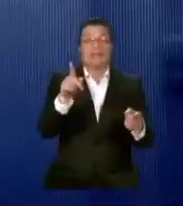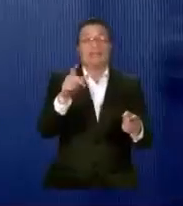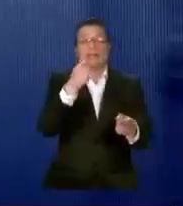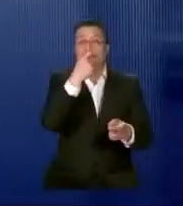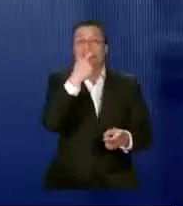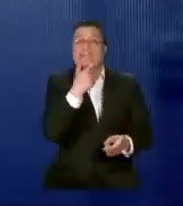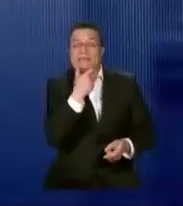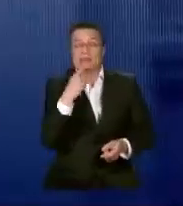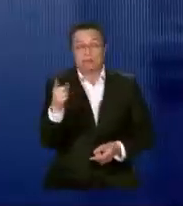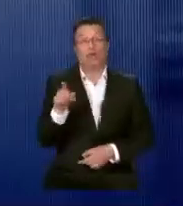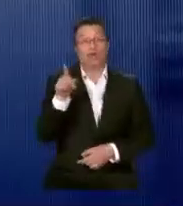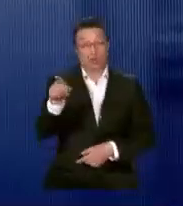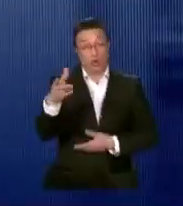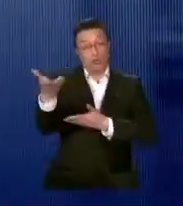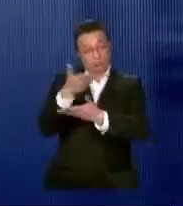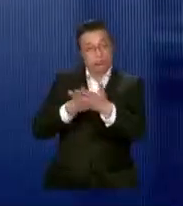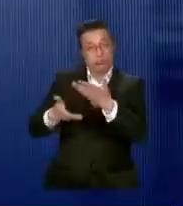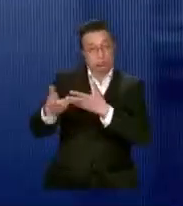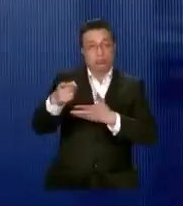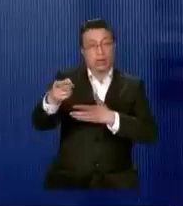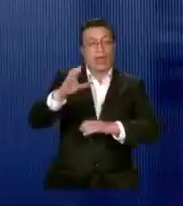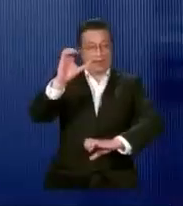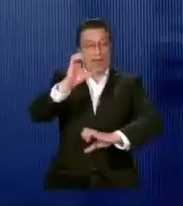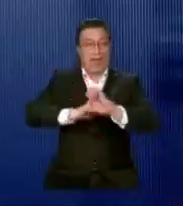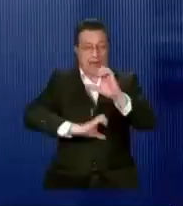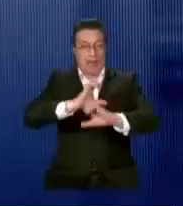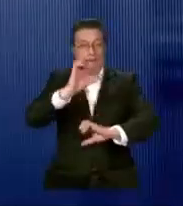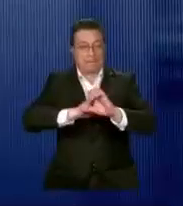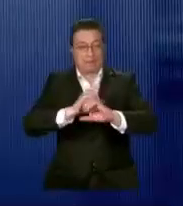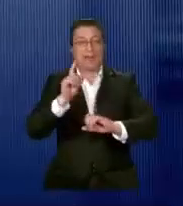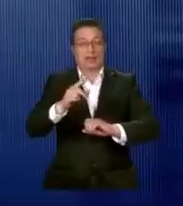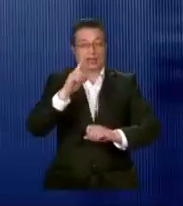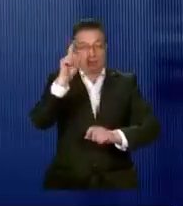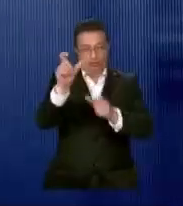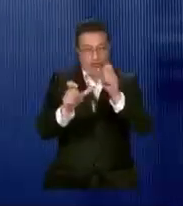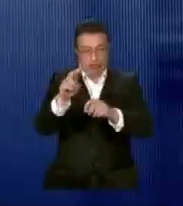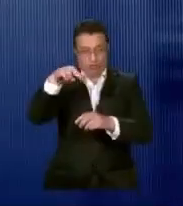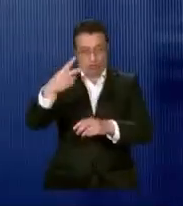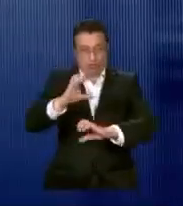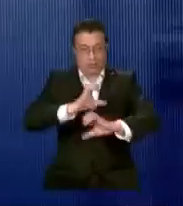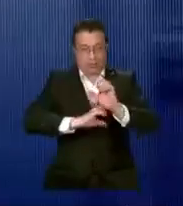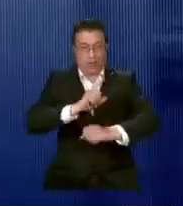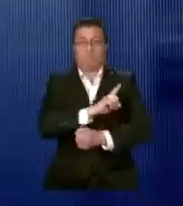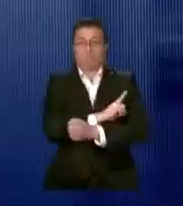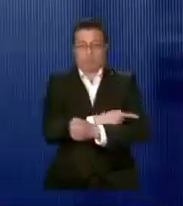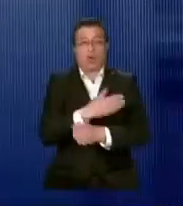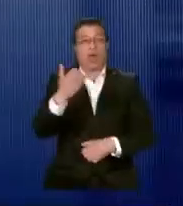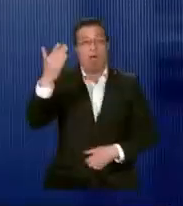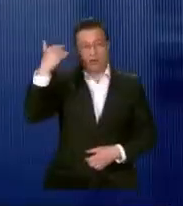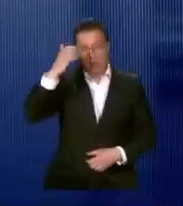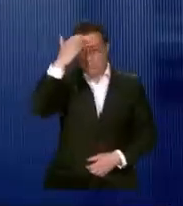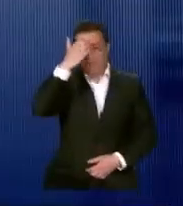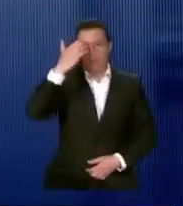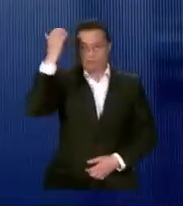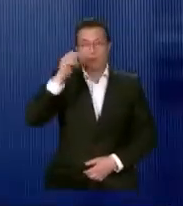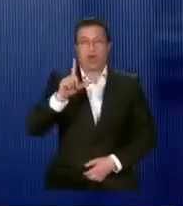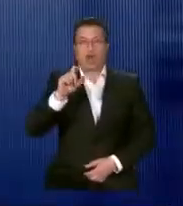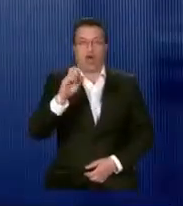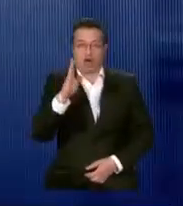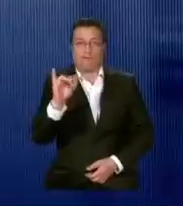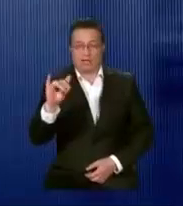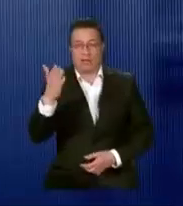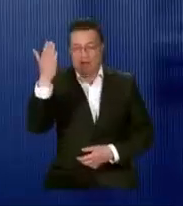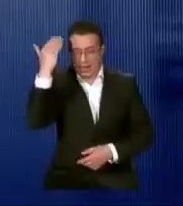Sebastián, tú has tenido relación con empresas y empresarios poderosos. Entiendo incluso que en algún periodo de su vida profesional hizo lobby por ese